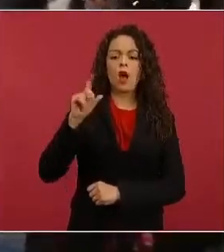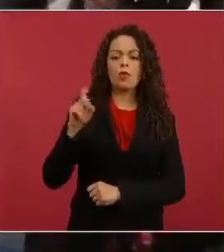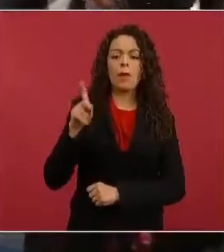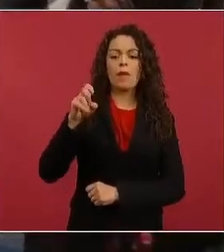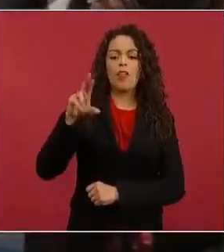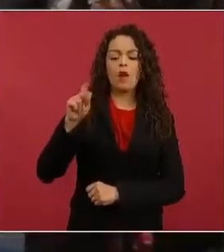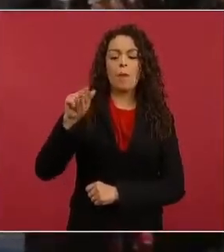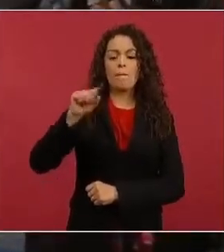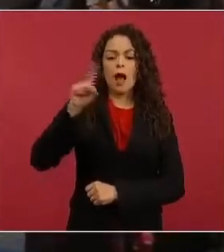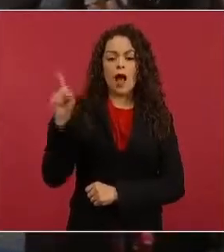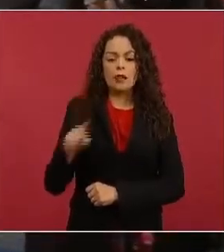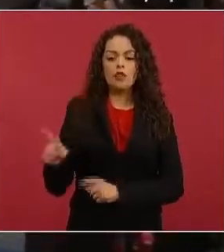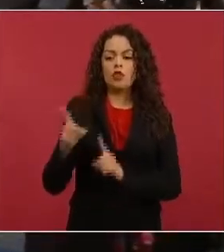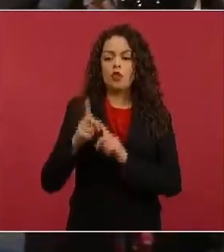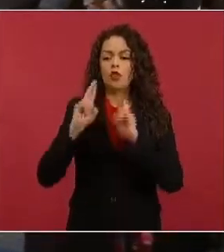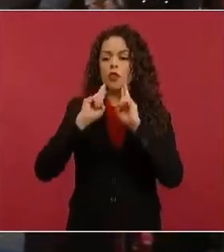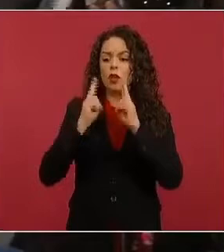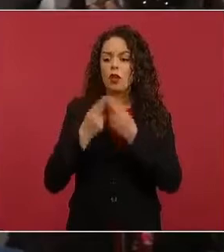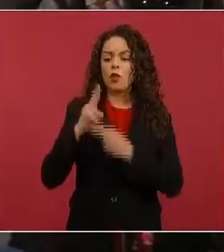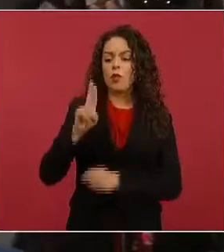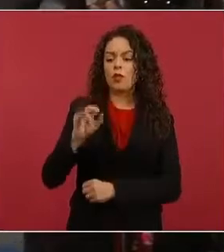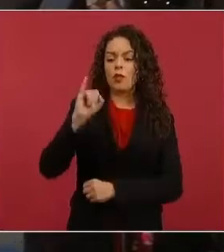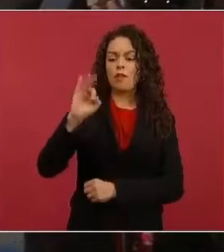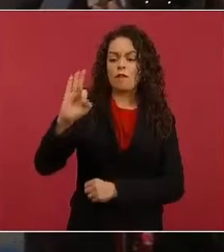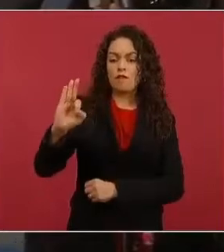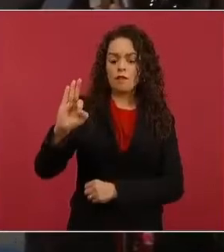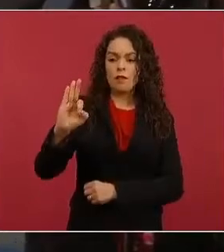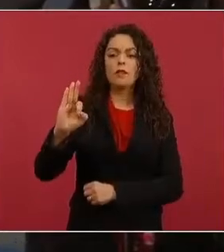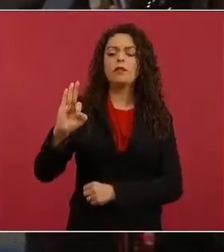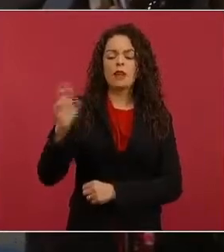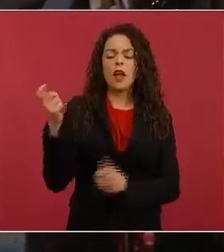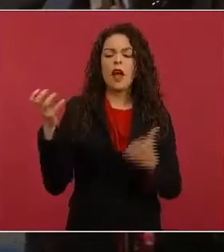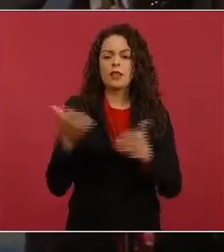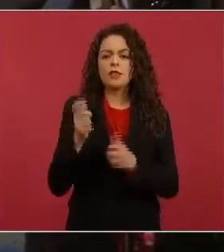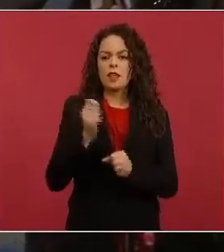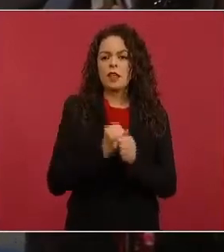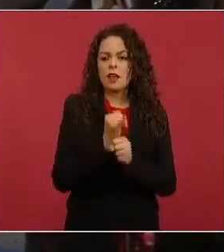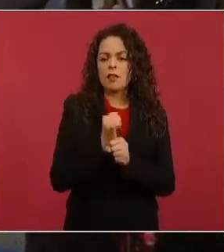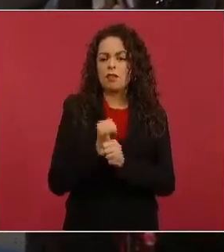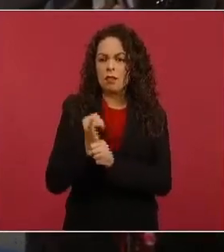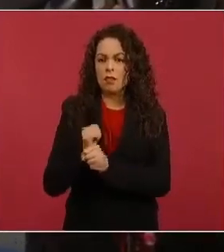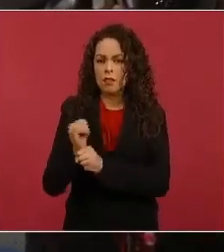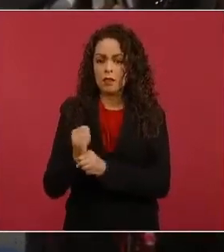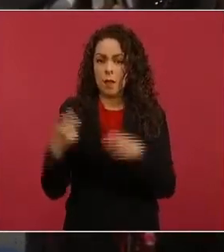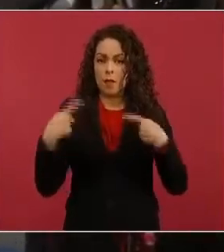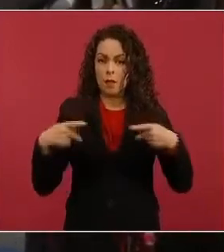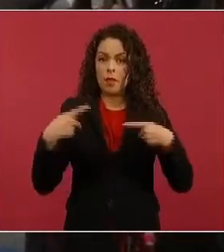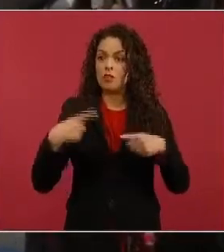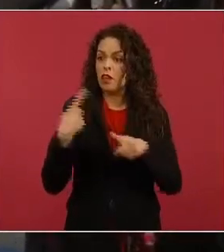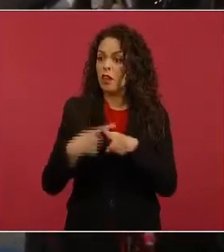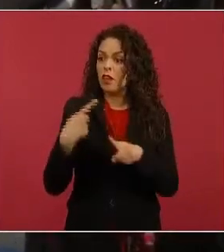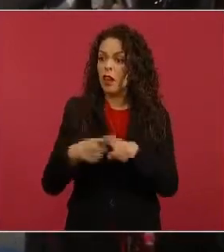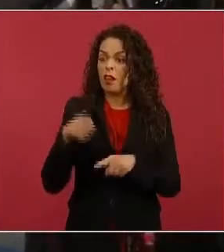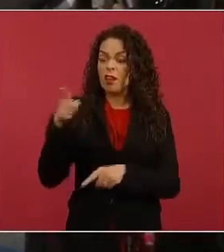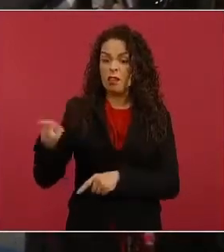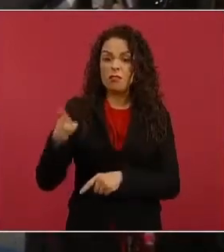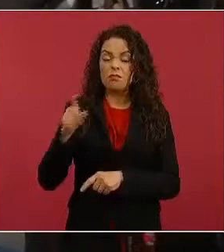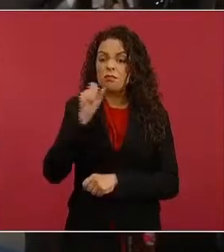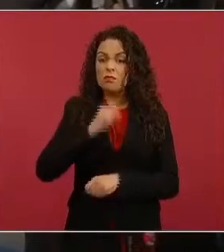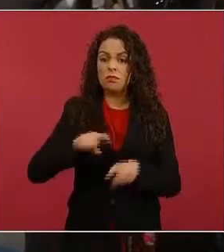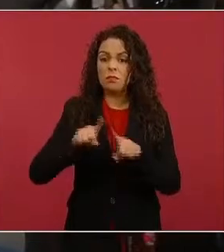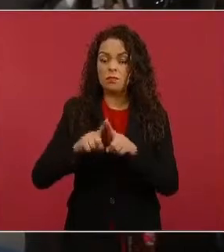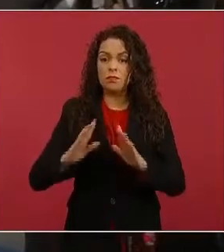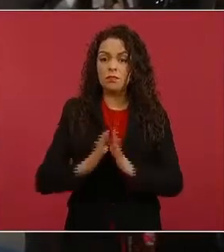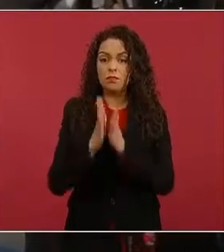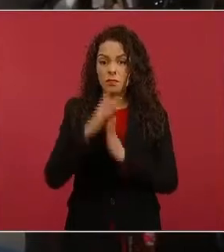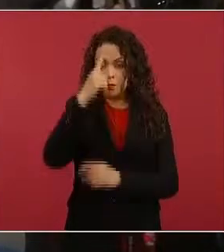Unidad de Inteligencia Financiera, pidieron que sigan las investigaciones de los involucrados en el fraude, ya que por el conocimiento y documentos